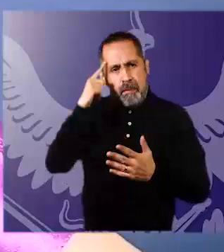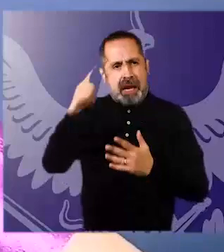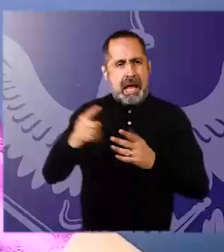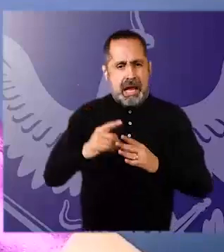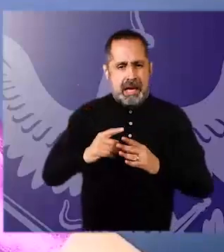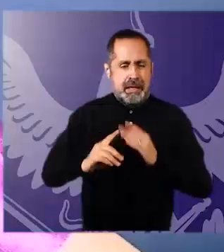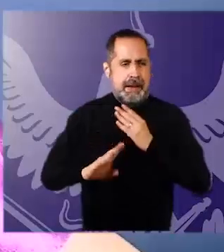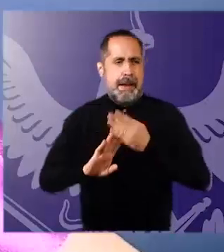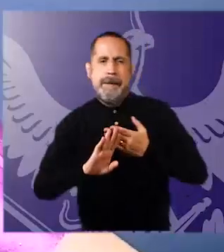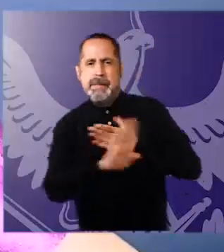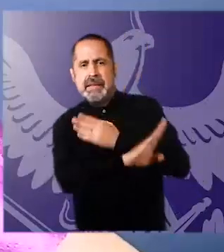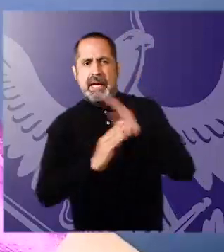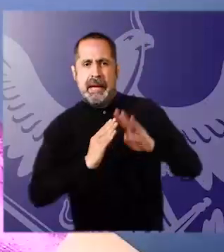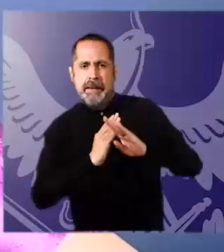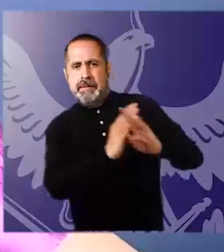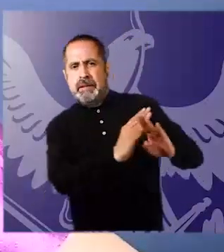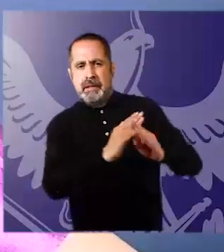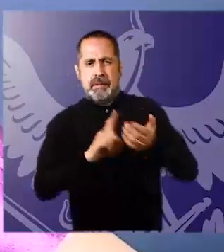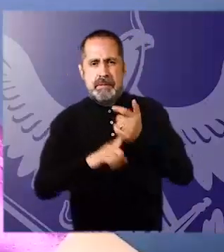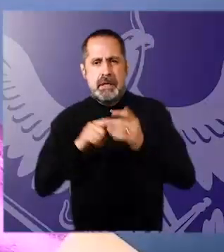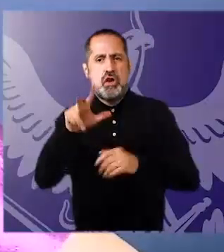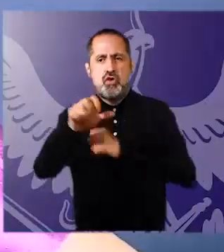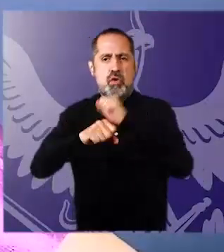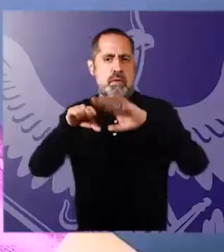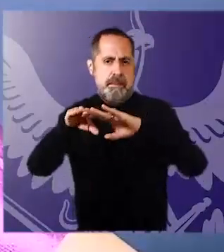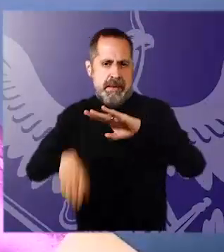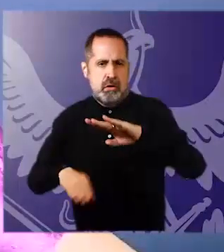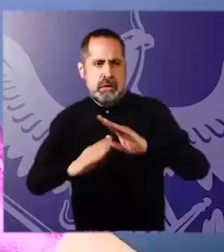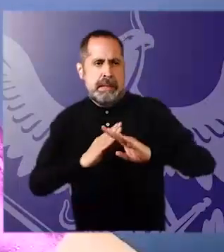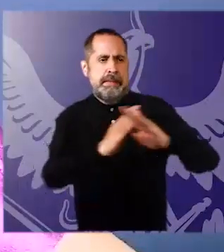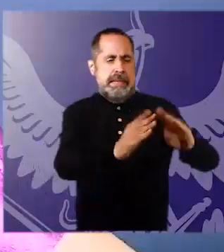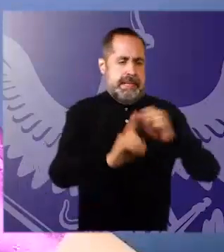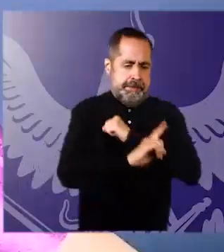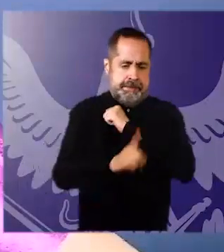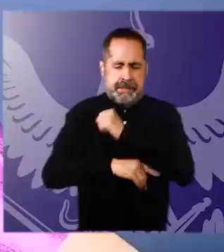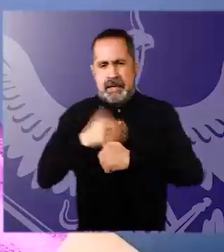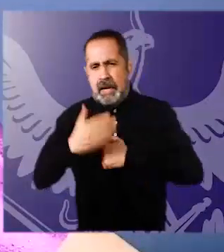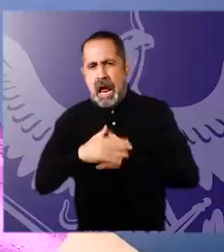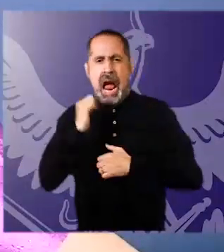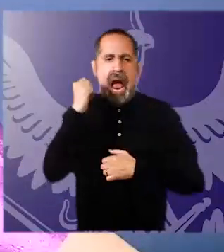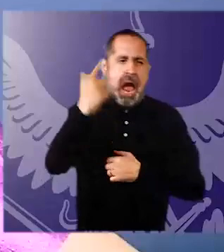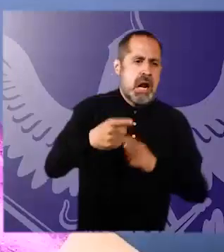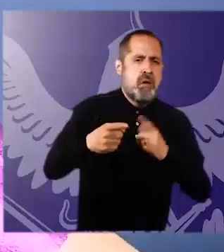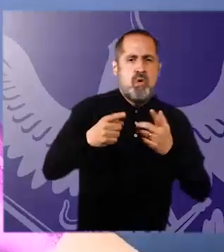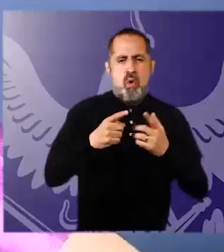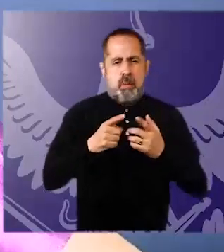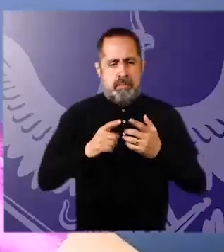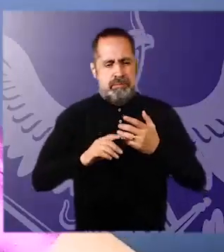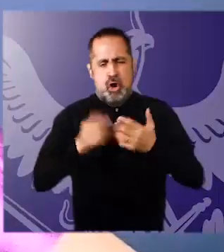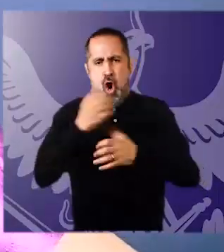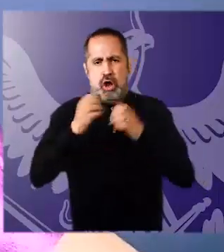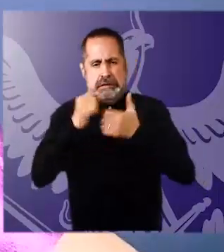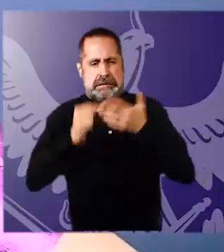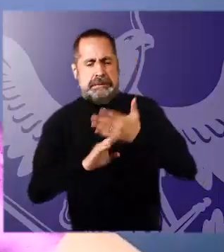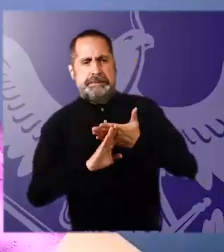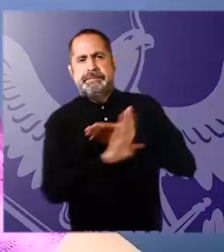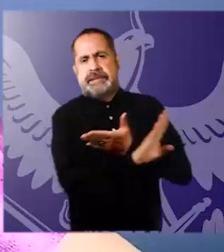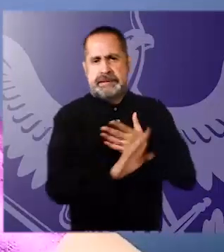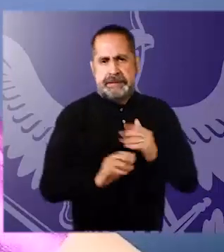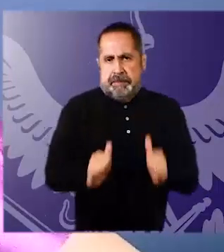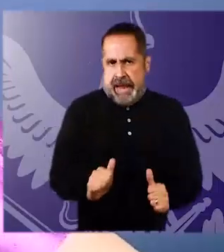accesible de métodos anticonceptivos para menores de 18 años y también con